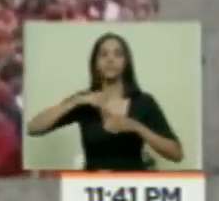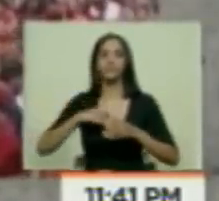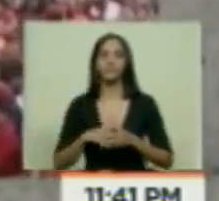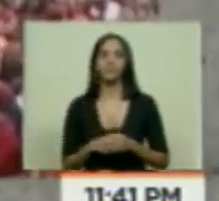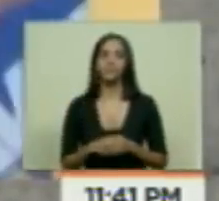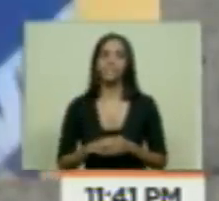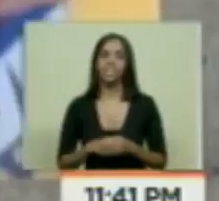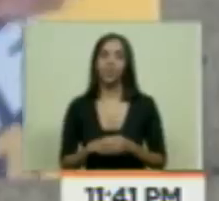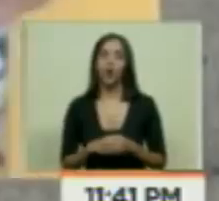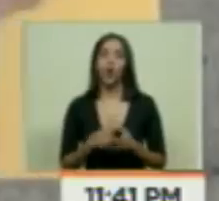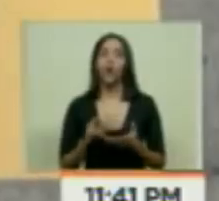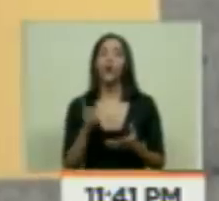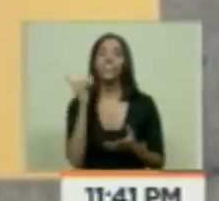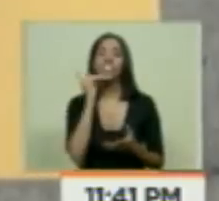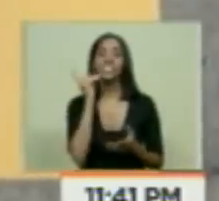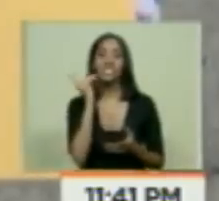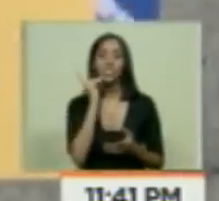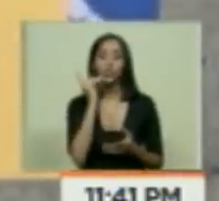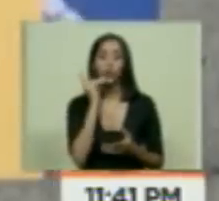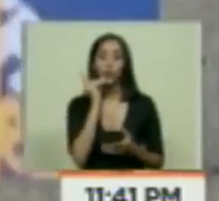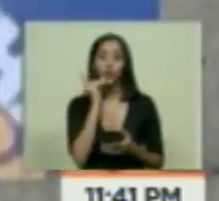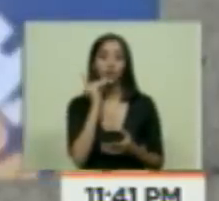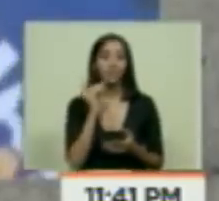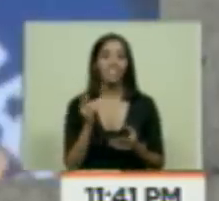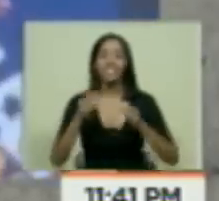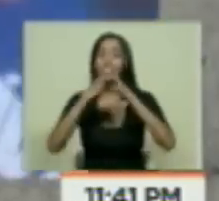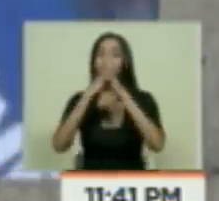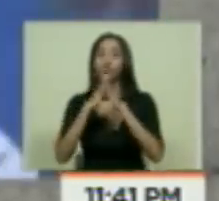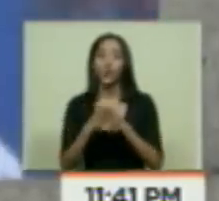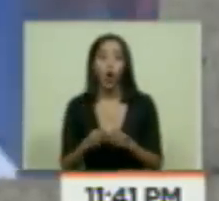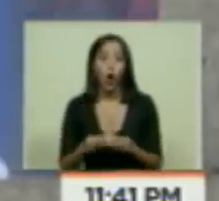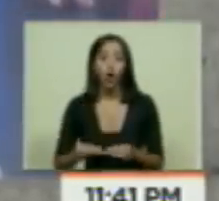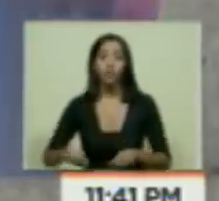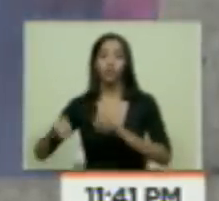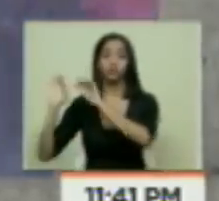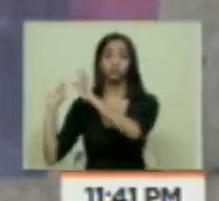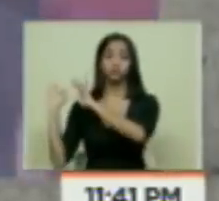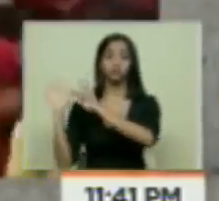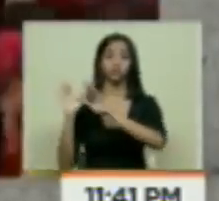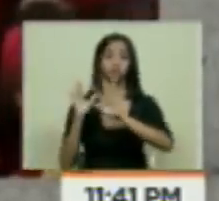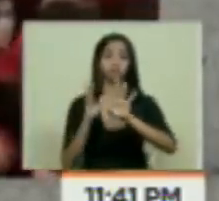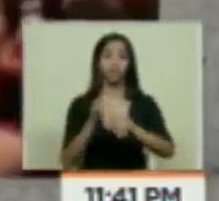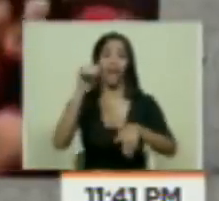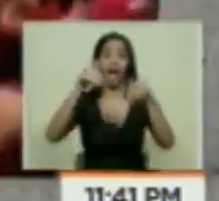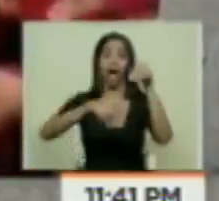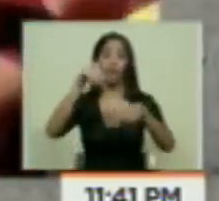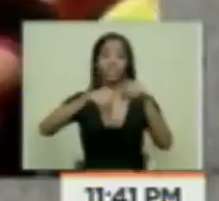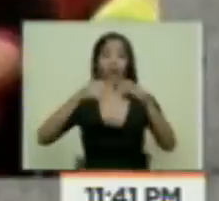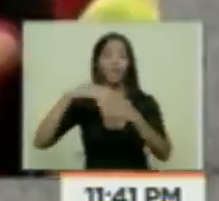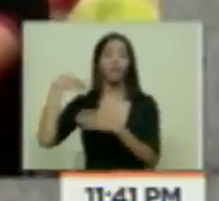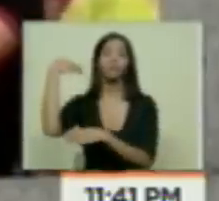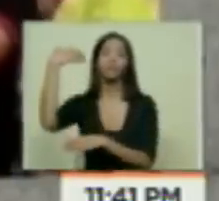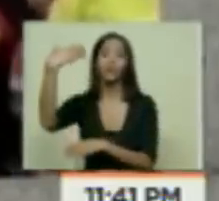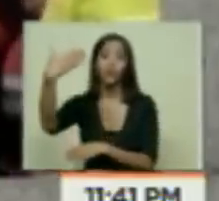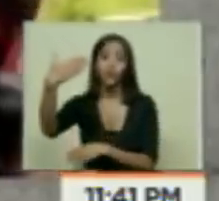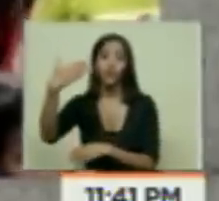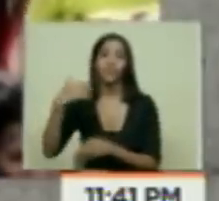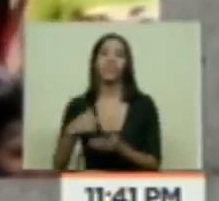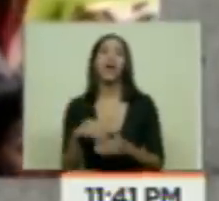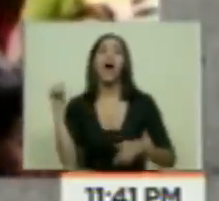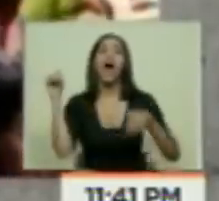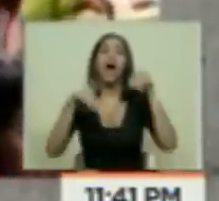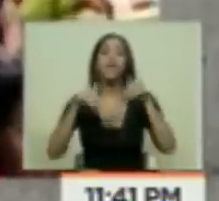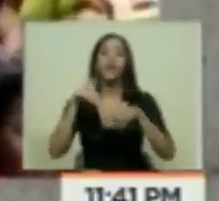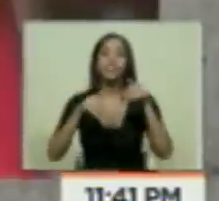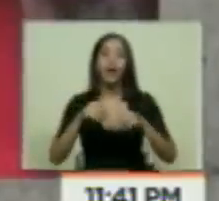un desayuno y todos a votar por el futuro, a votar por